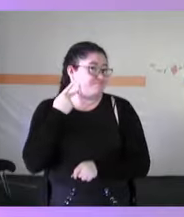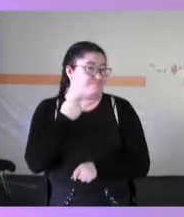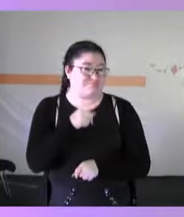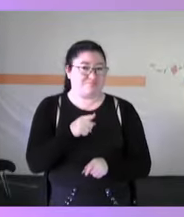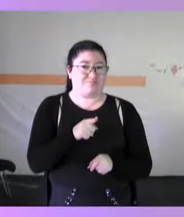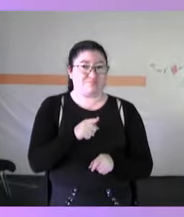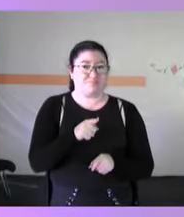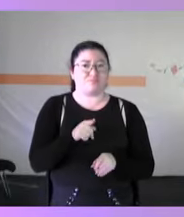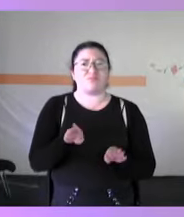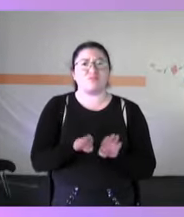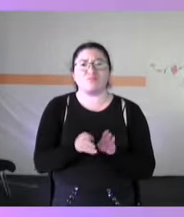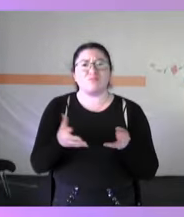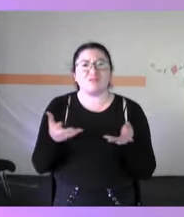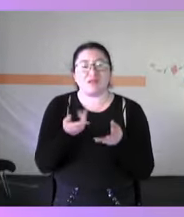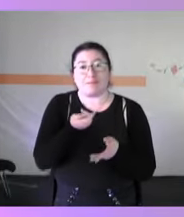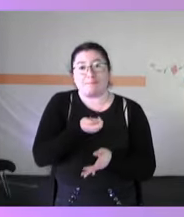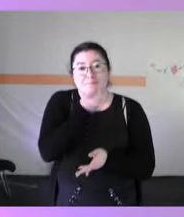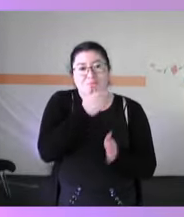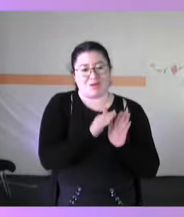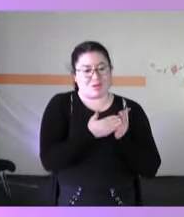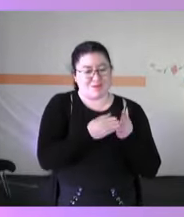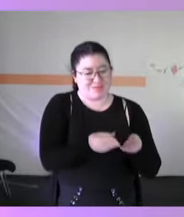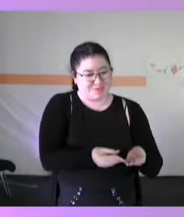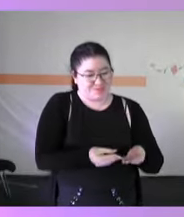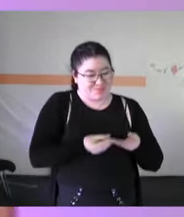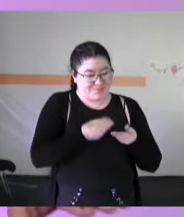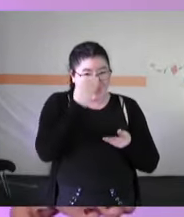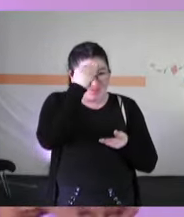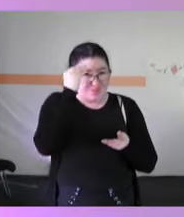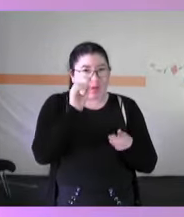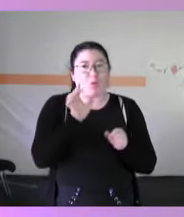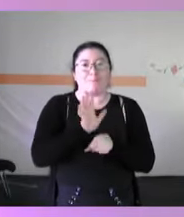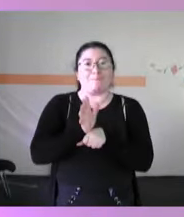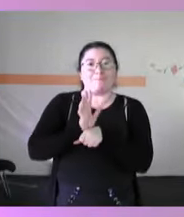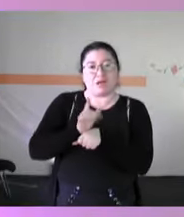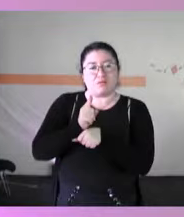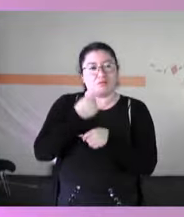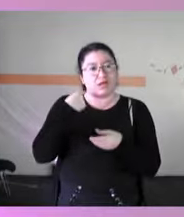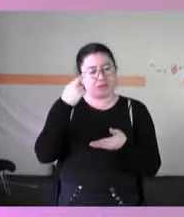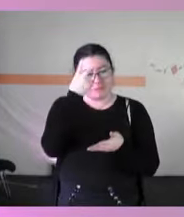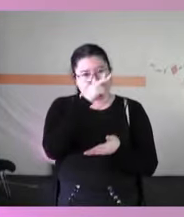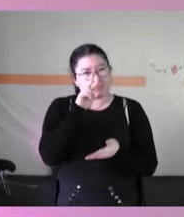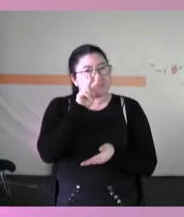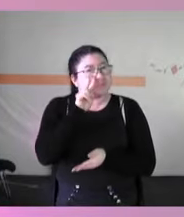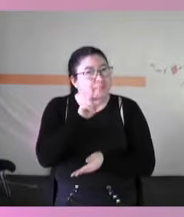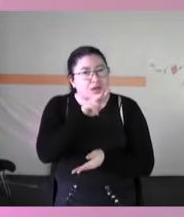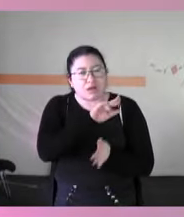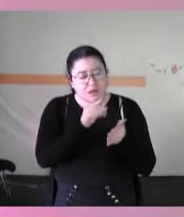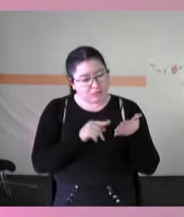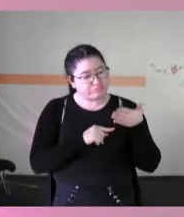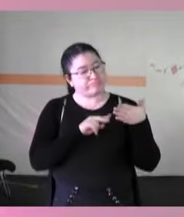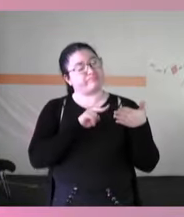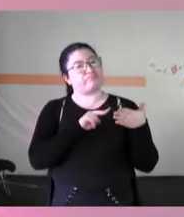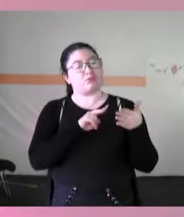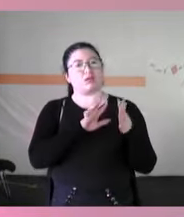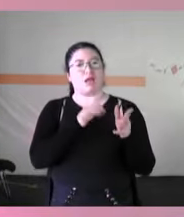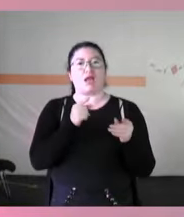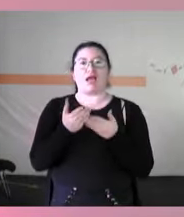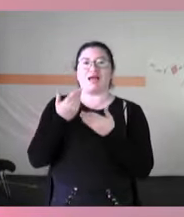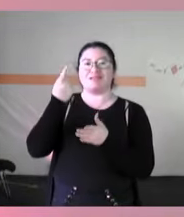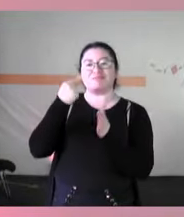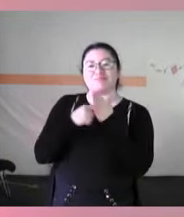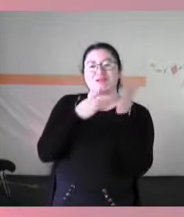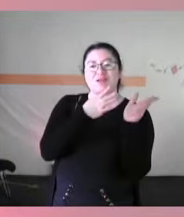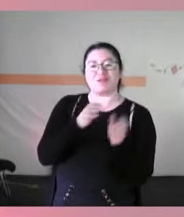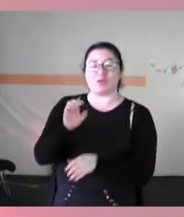la historia, solo tienes que tomar un libro de horror o ver una película de horror de ese momento, ¿no? ¿Qué le indignaba a la sociedad en los años 80? Pues habrá